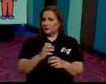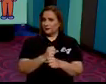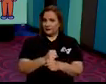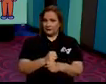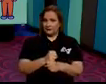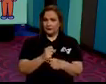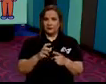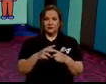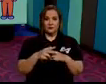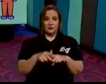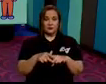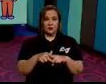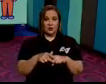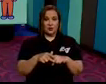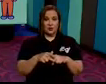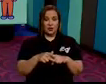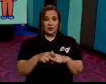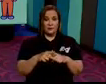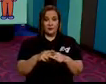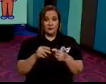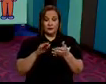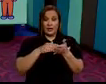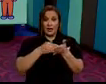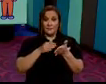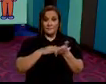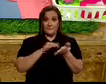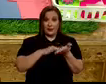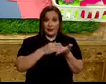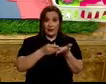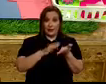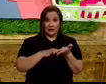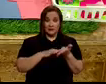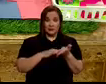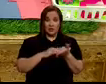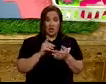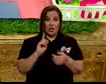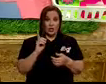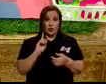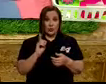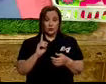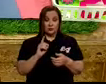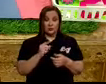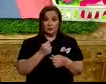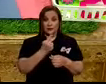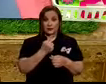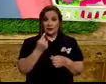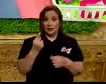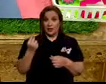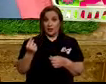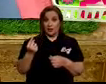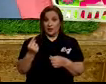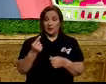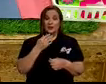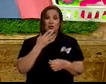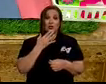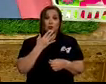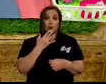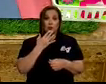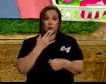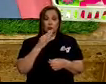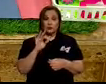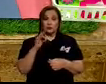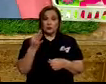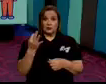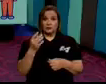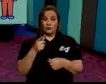empezar a colocar o a pegar, en este caso, donde va cada color. De esta forma vas a tener